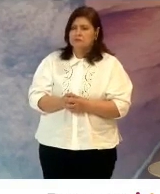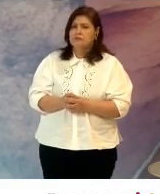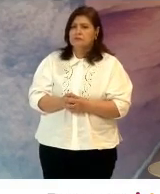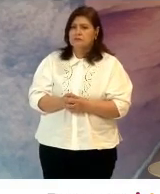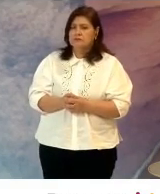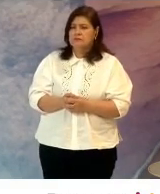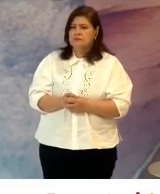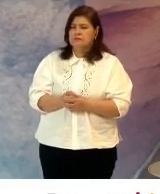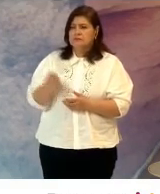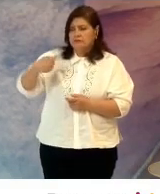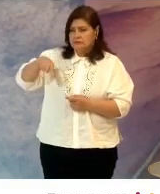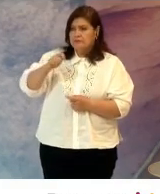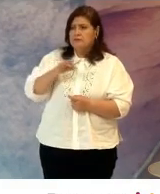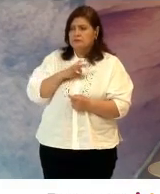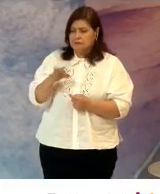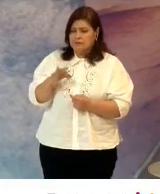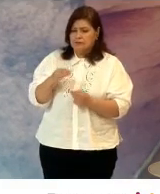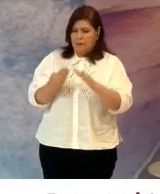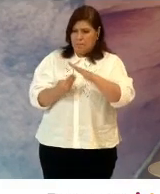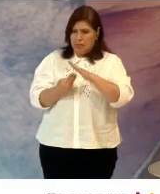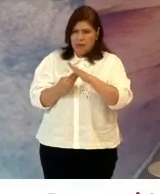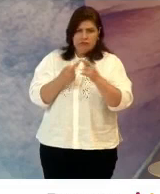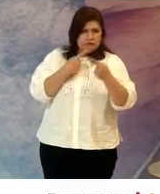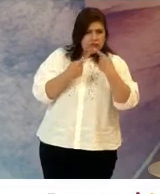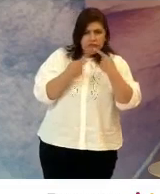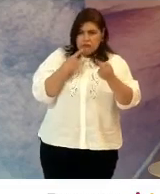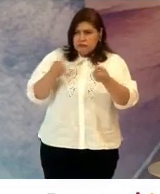compartieron todo en estas mesas. Y